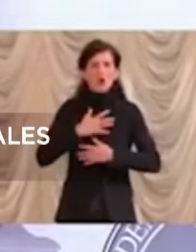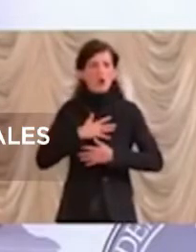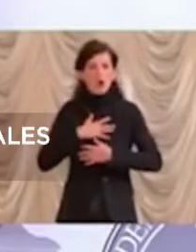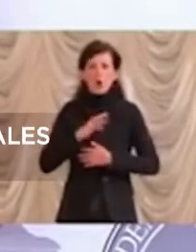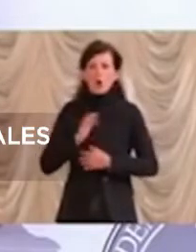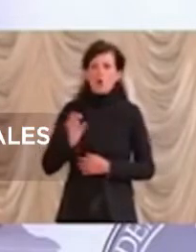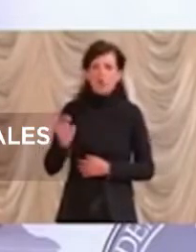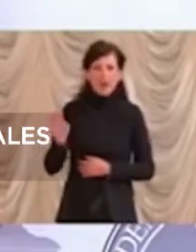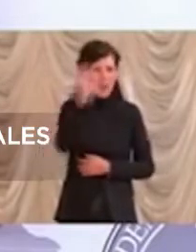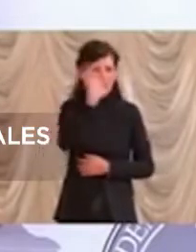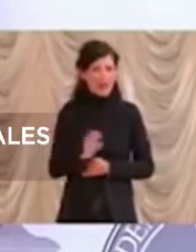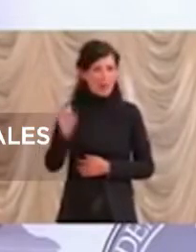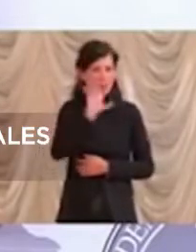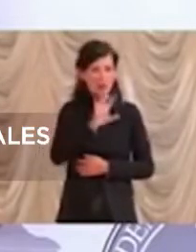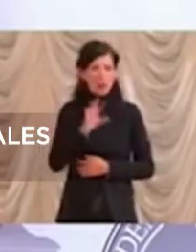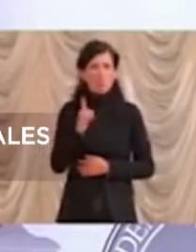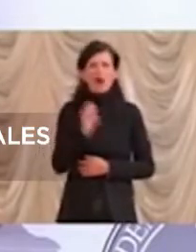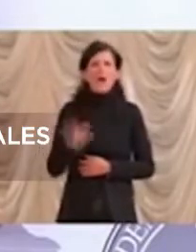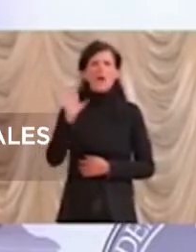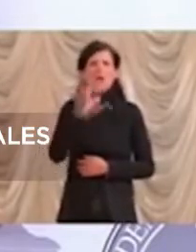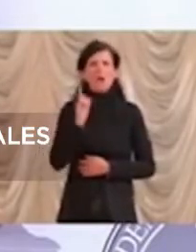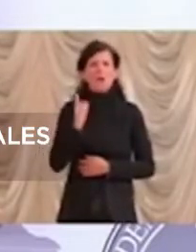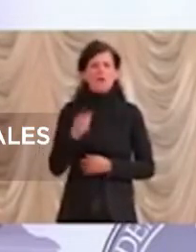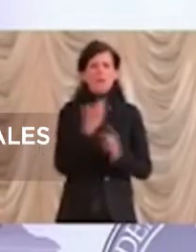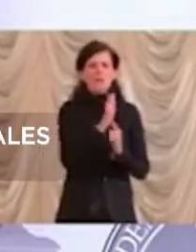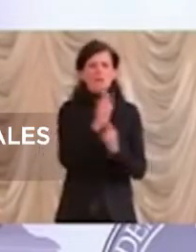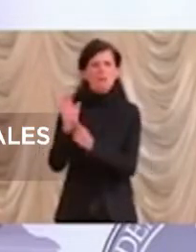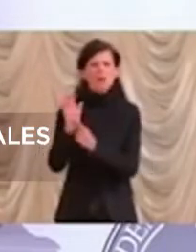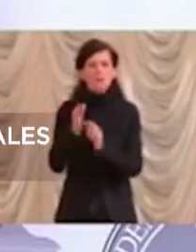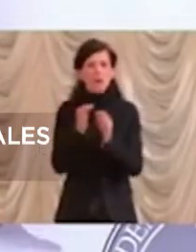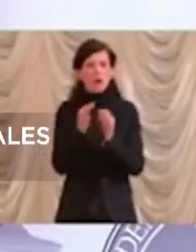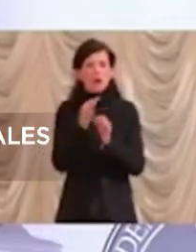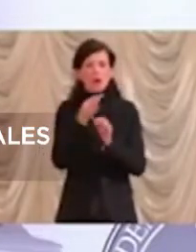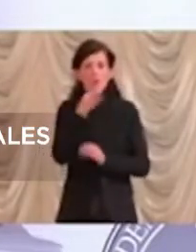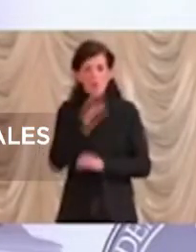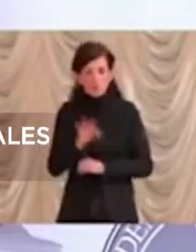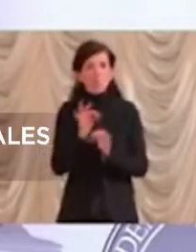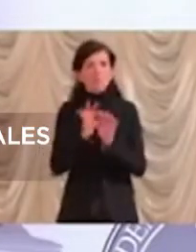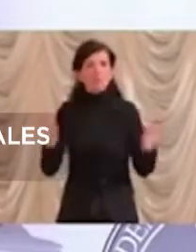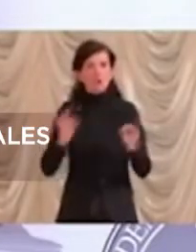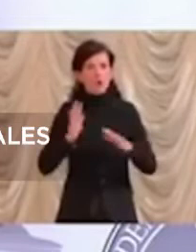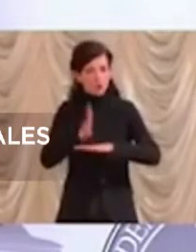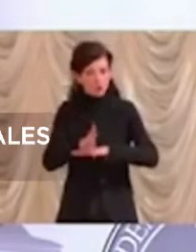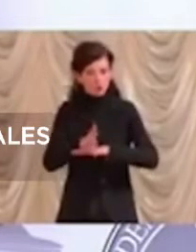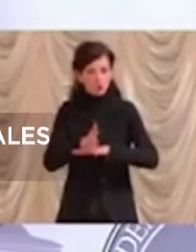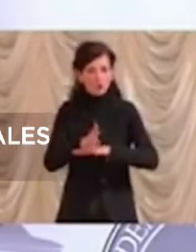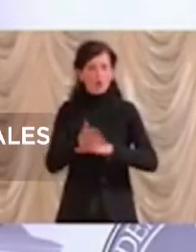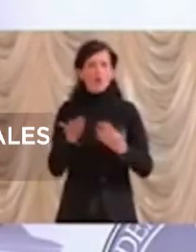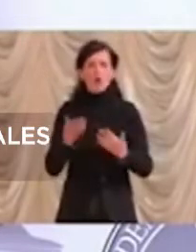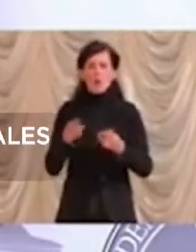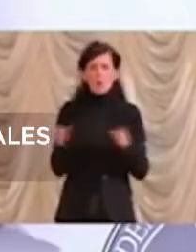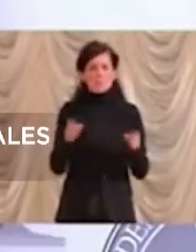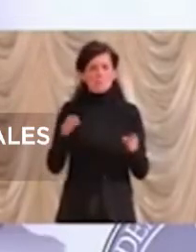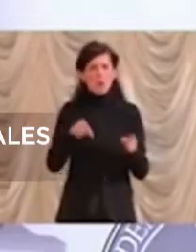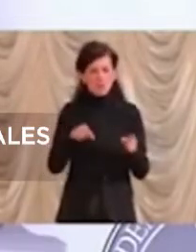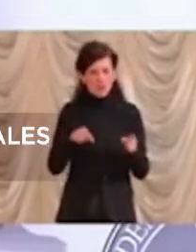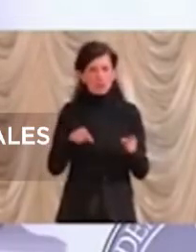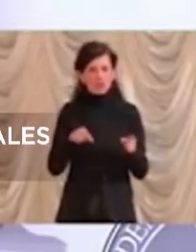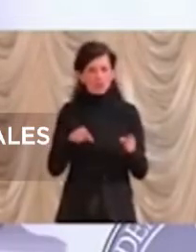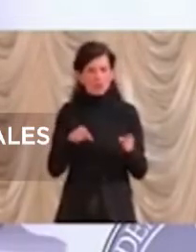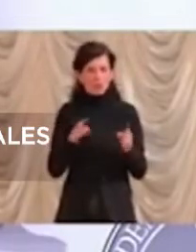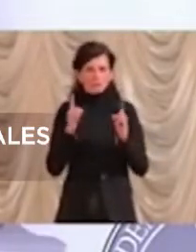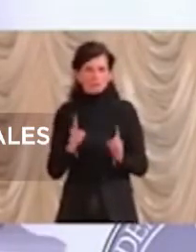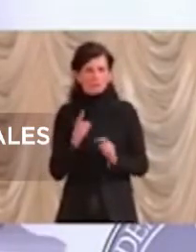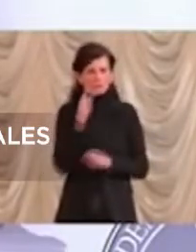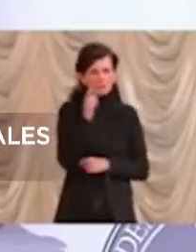una crisis de confianza en contra de la Unión Europea por la mezquindad con la que fue tratada por sus socios dentro de la